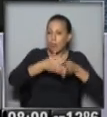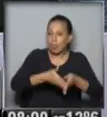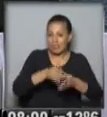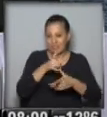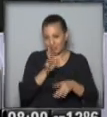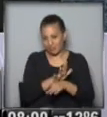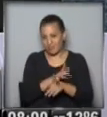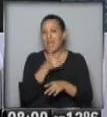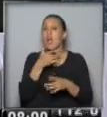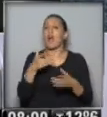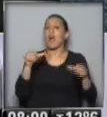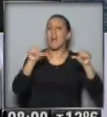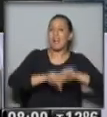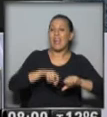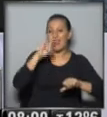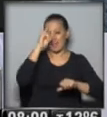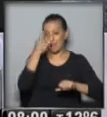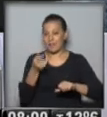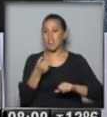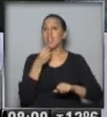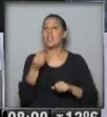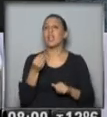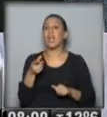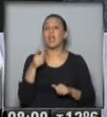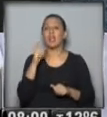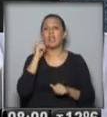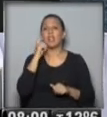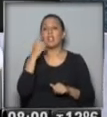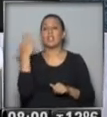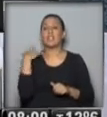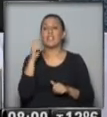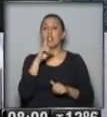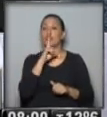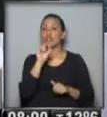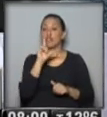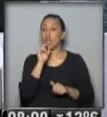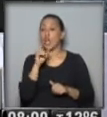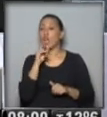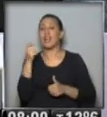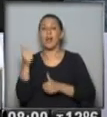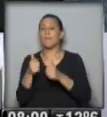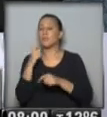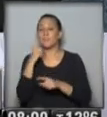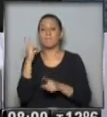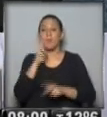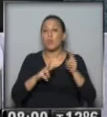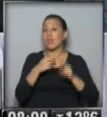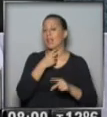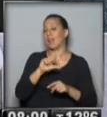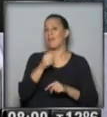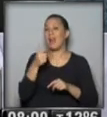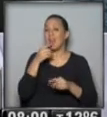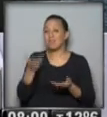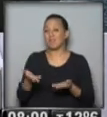fuera la presencia en este caso de gállego la permanencia durante prácticamente un campeonato en el que no le pudo encontrar la vuelta como todos sabemos